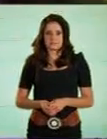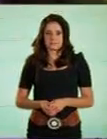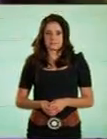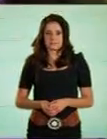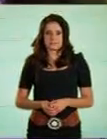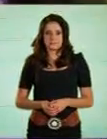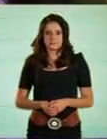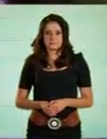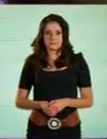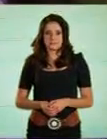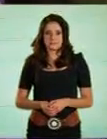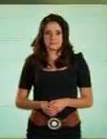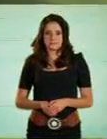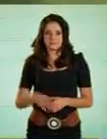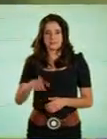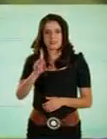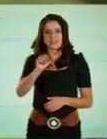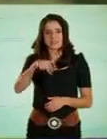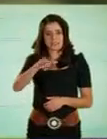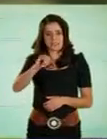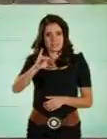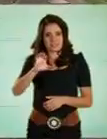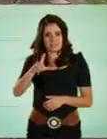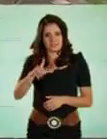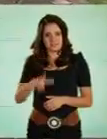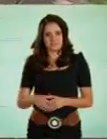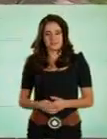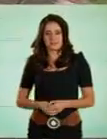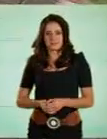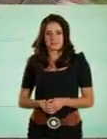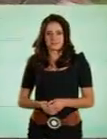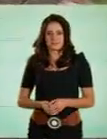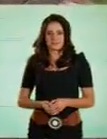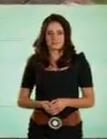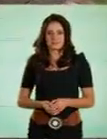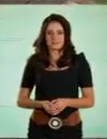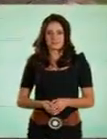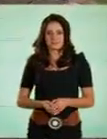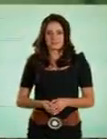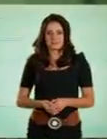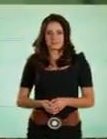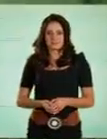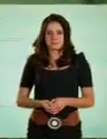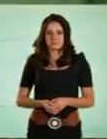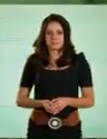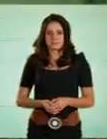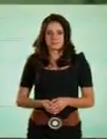Daniel.